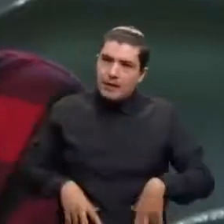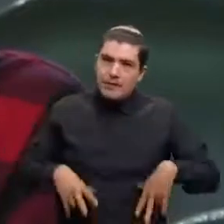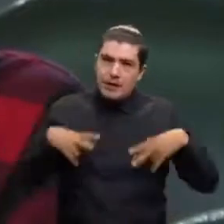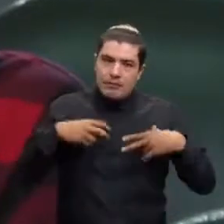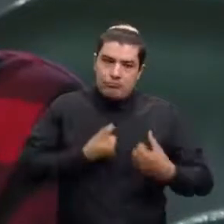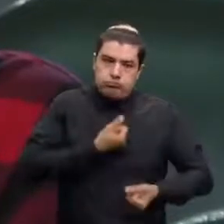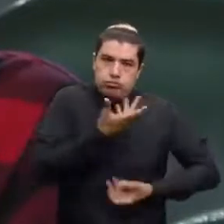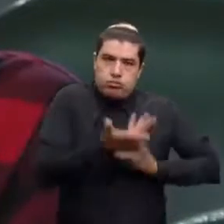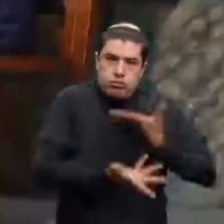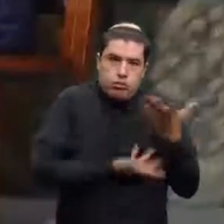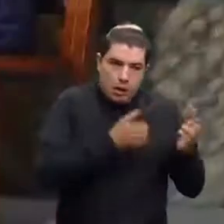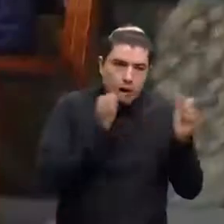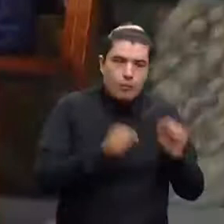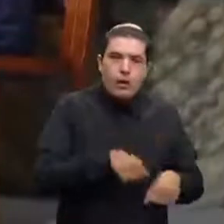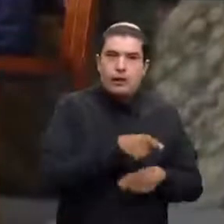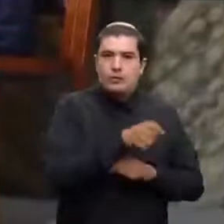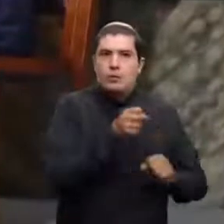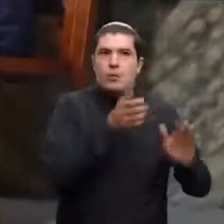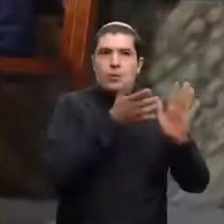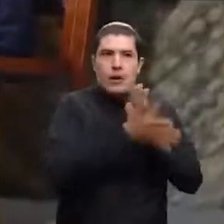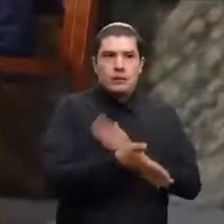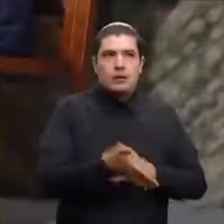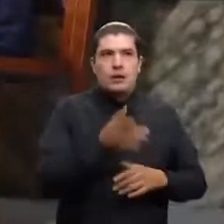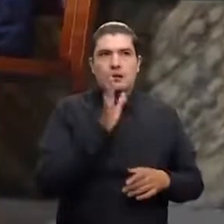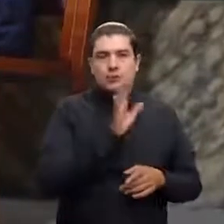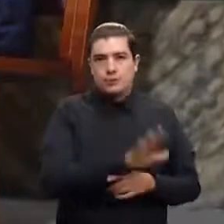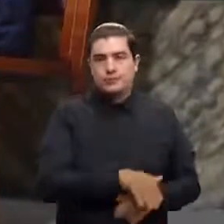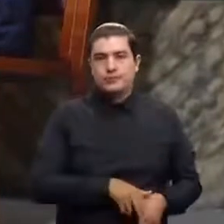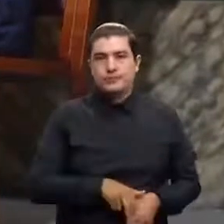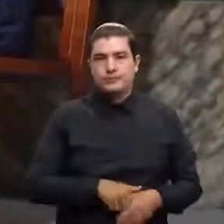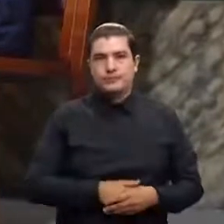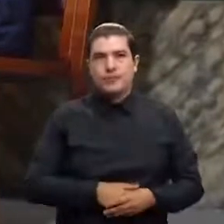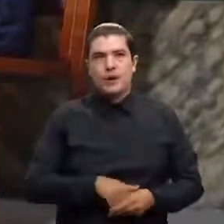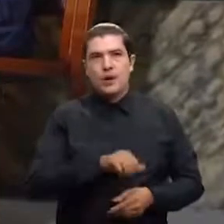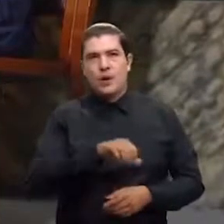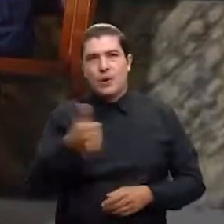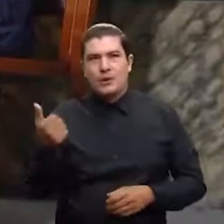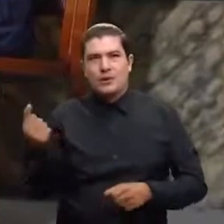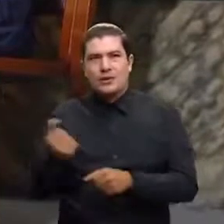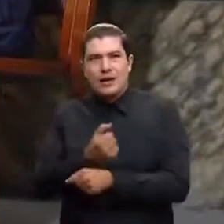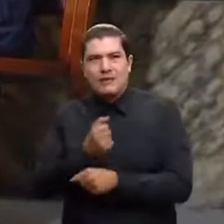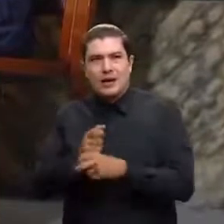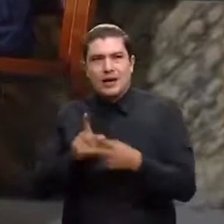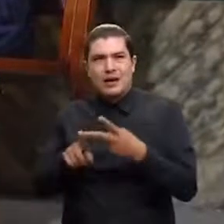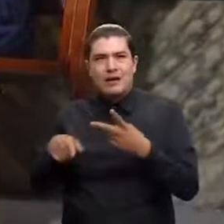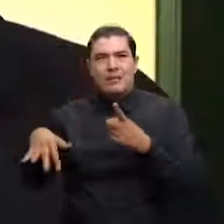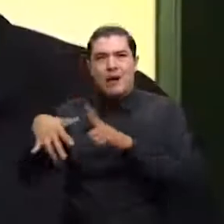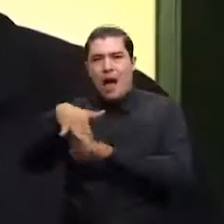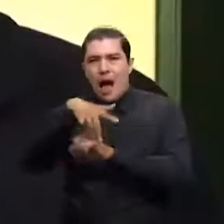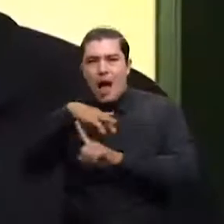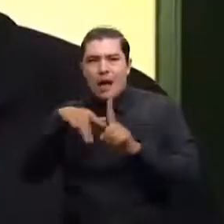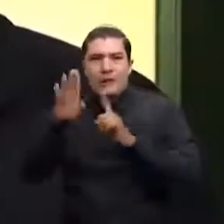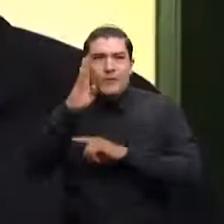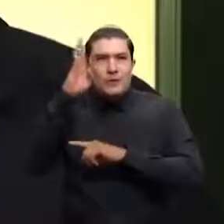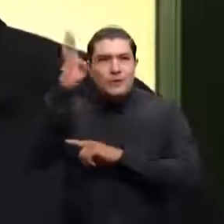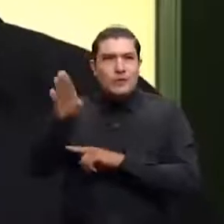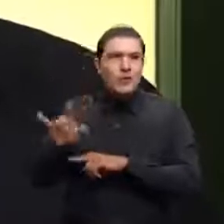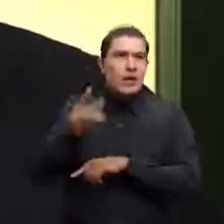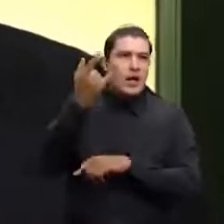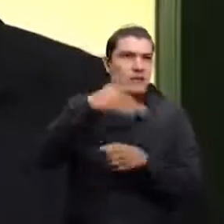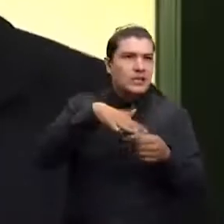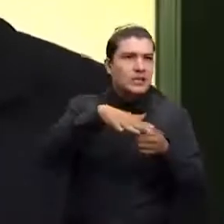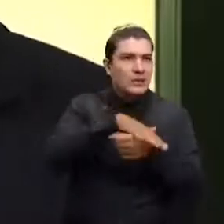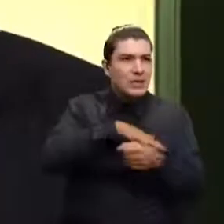así. Algunos quizás en el estudio, otros desde el trabajo, otros desde sus propios barrios, que de pronto han vivido